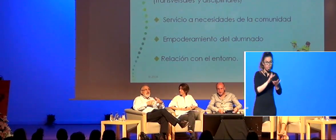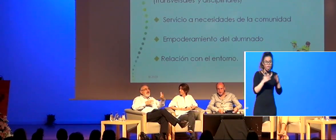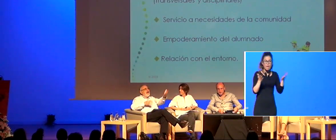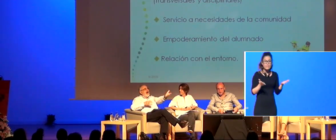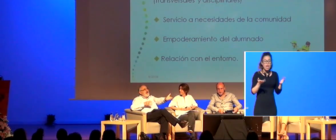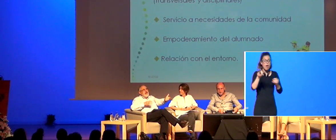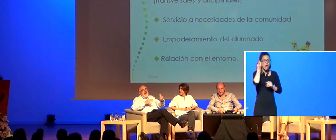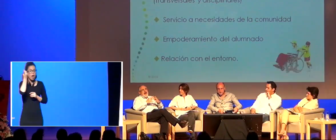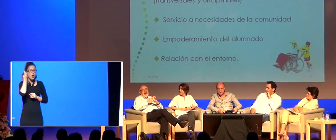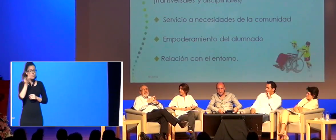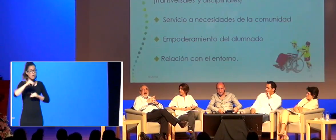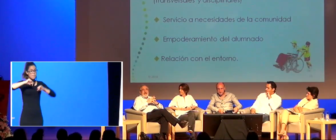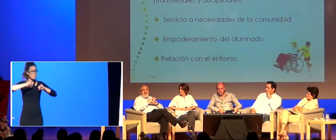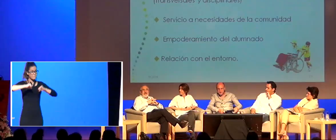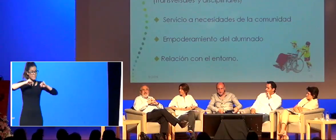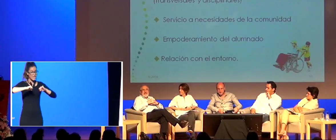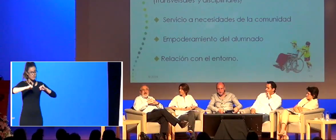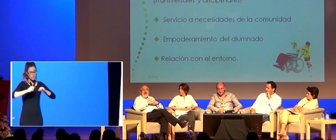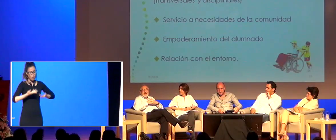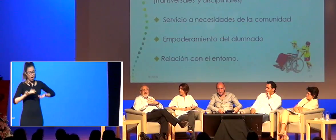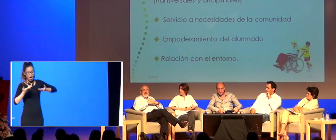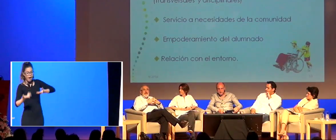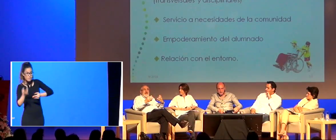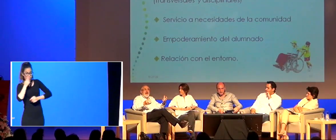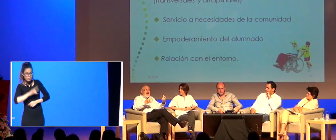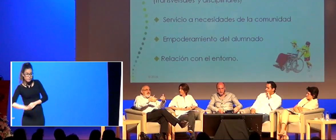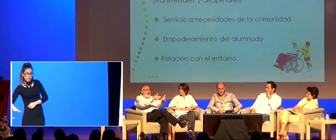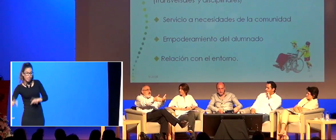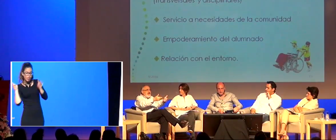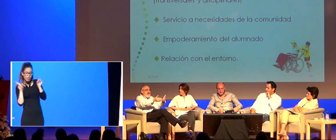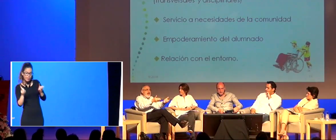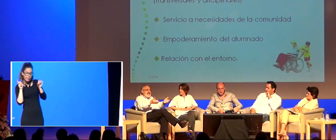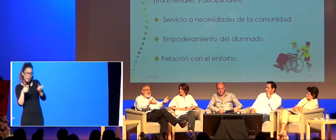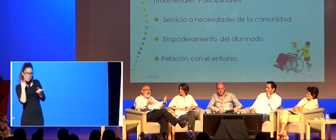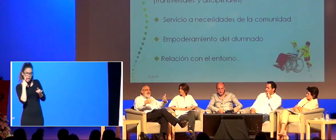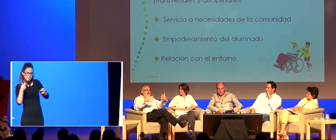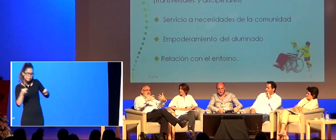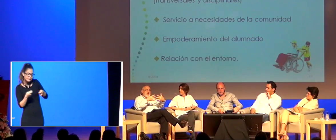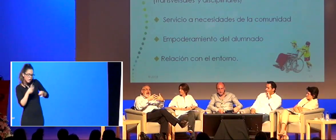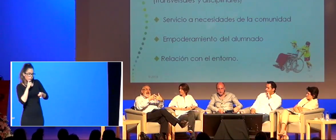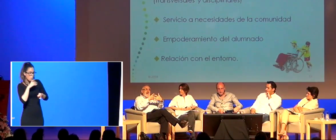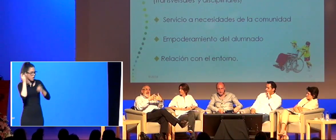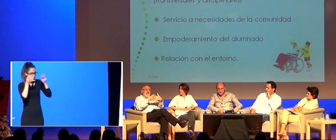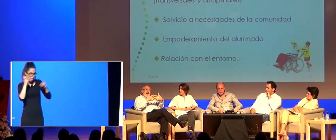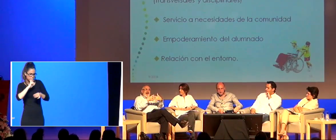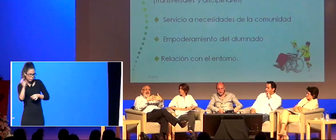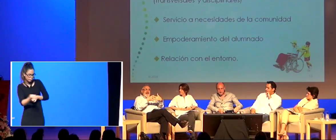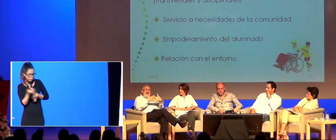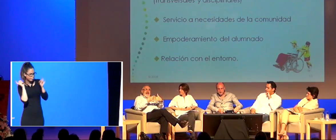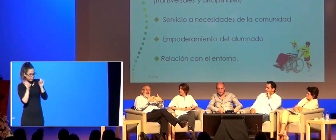mayor ayuda al alumnado más pequeño en el desarrollo de determinadas actividades. Surge